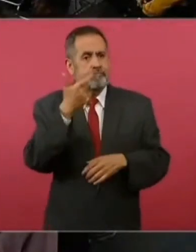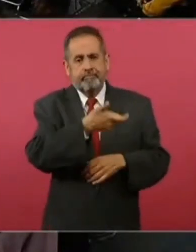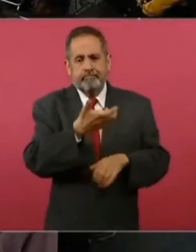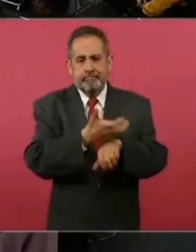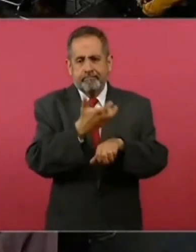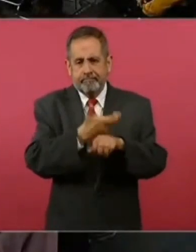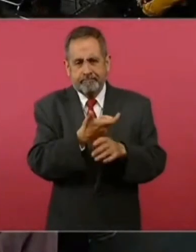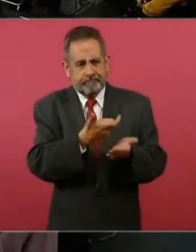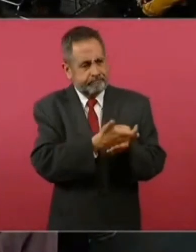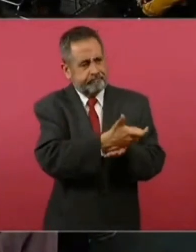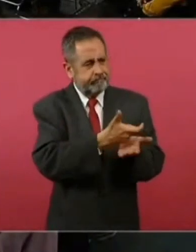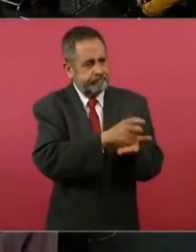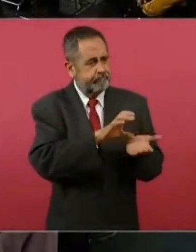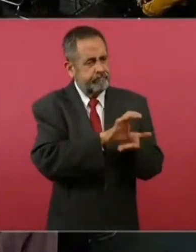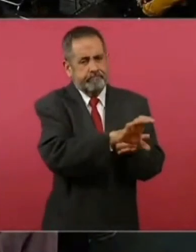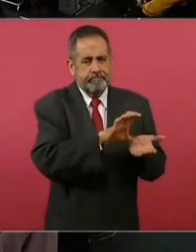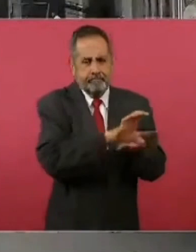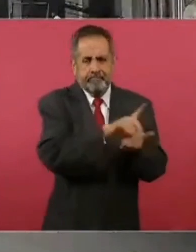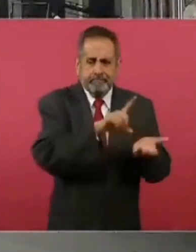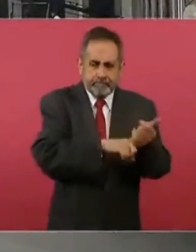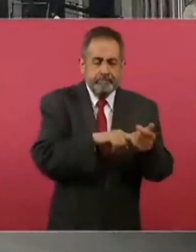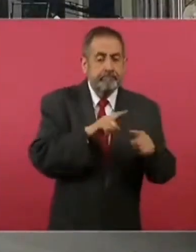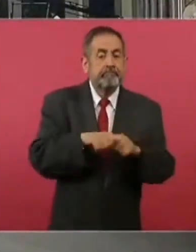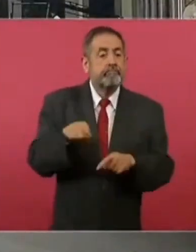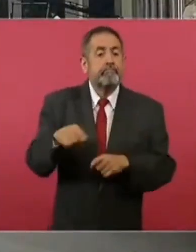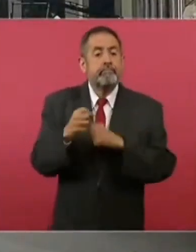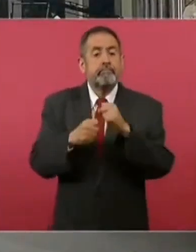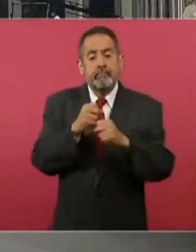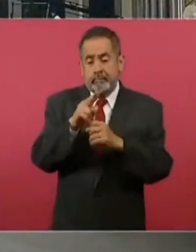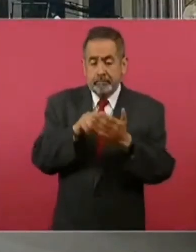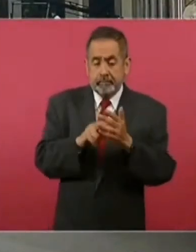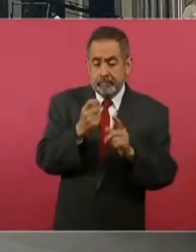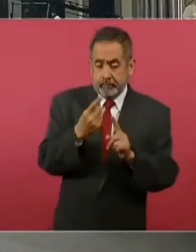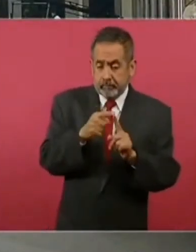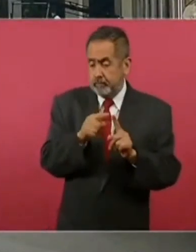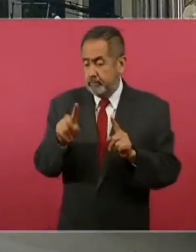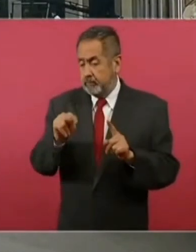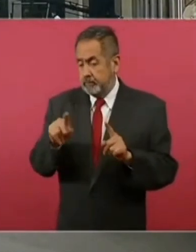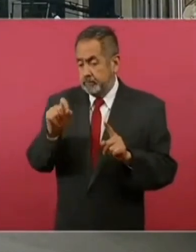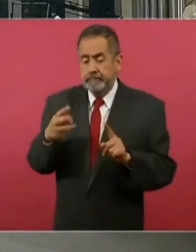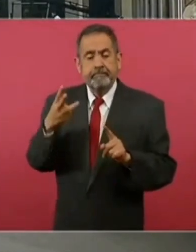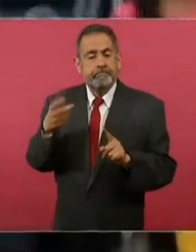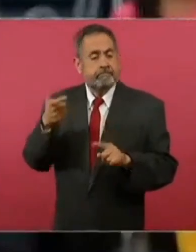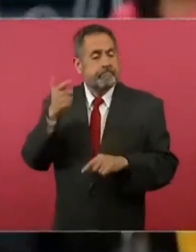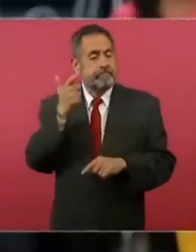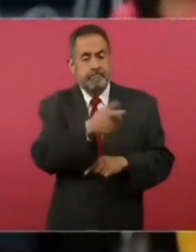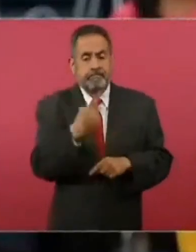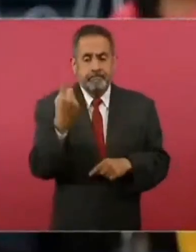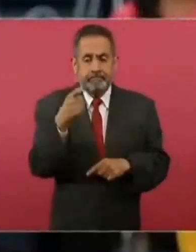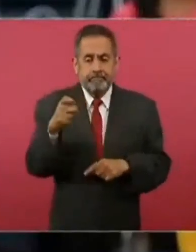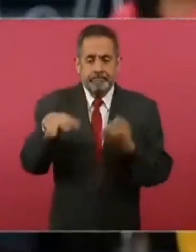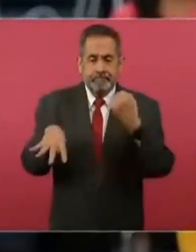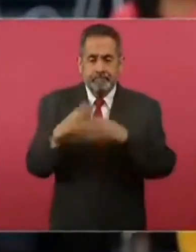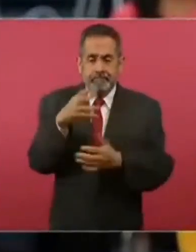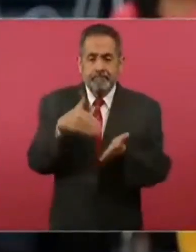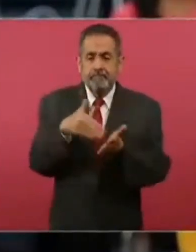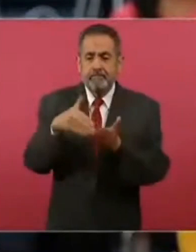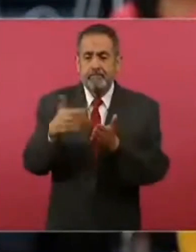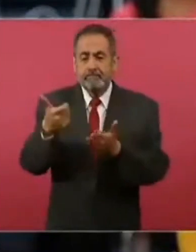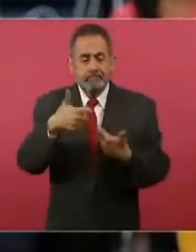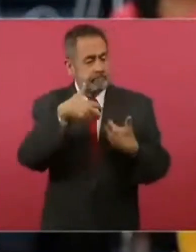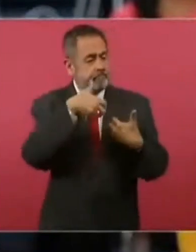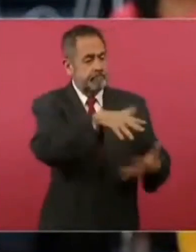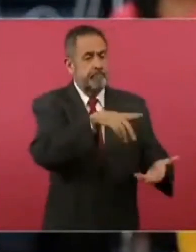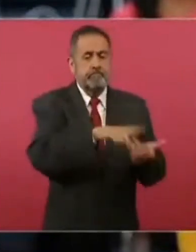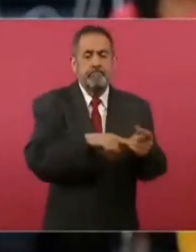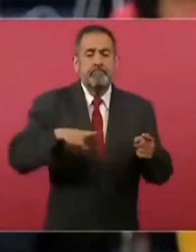Embajada de Estados Unidos. Nada más como paréntesis, decir que entre 2021 y 2023 ha recibido 114 millones de pesos